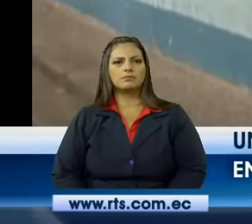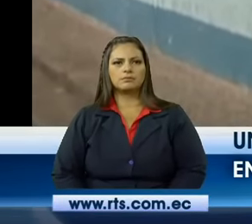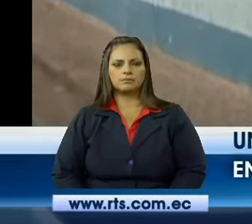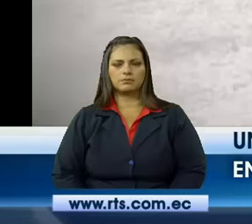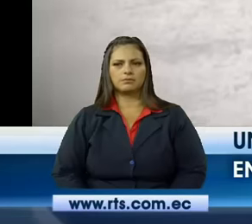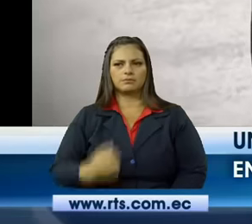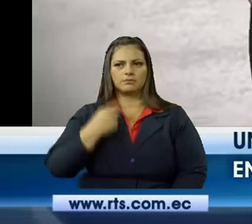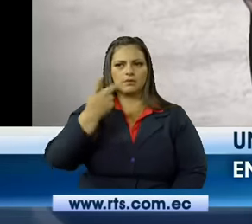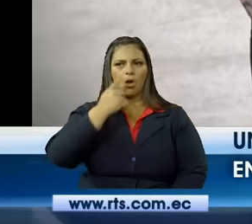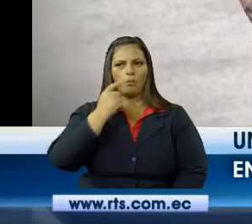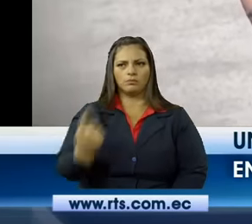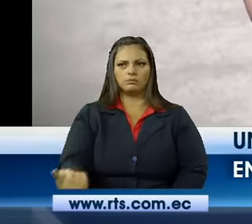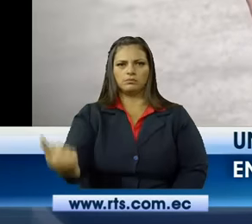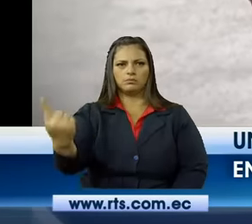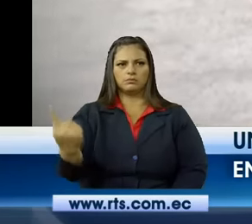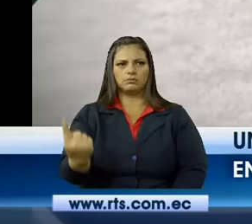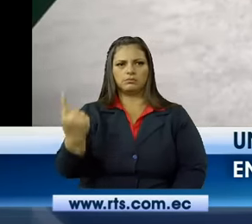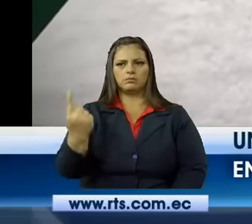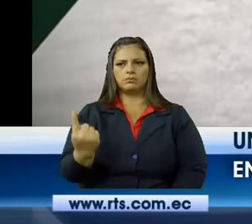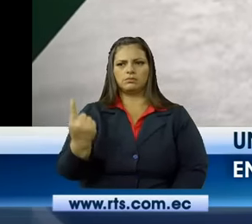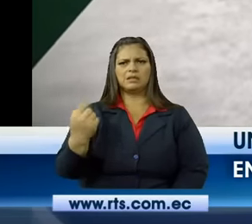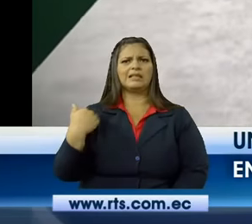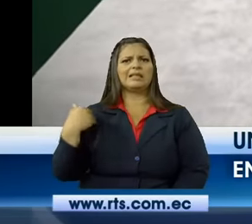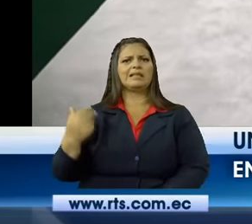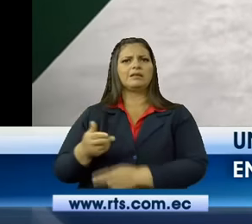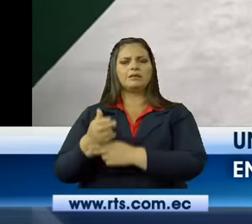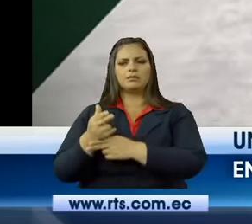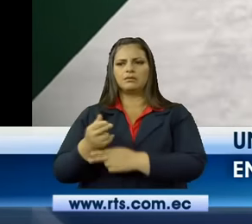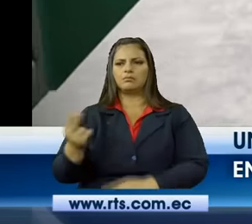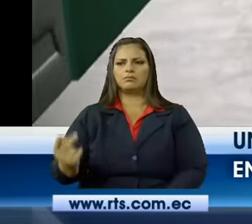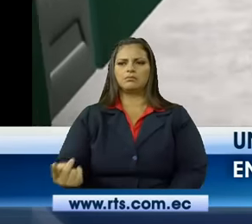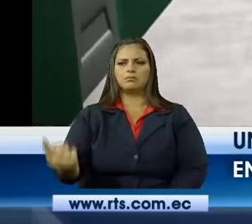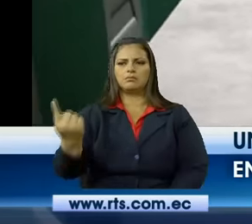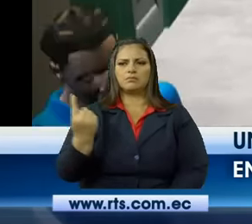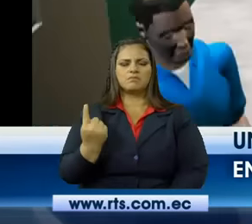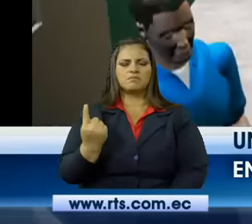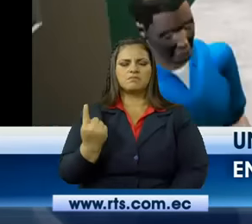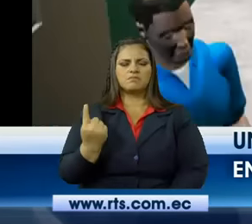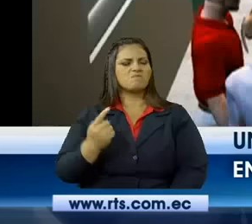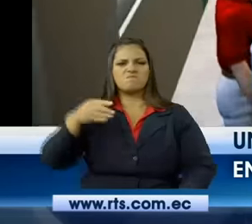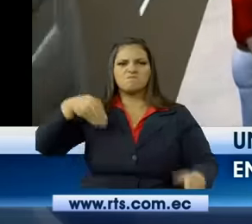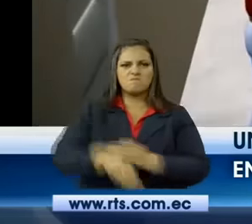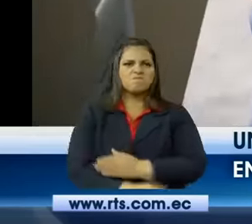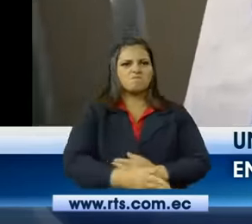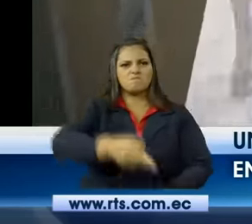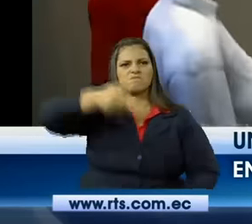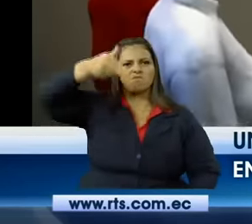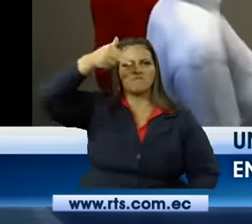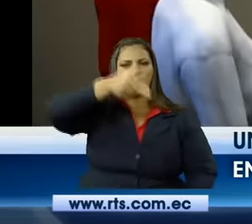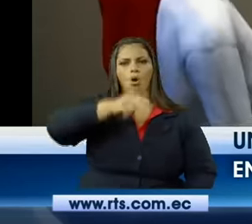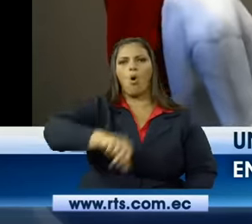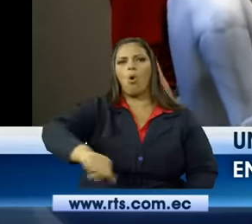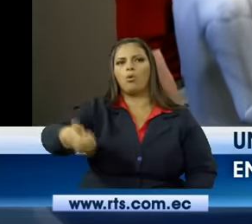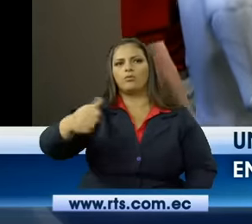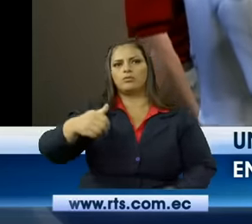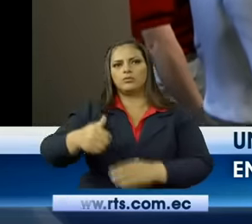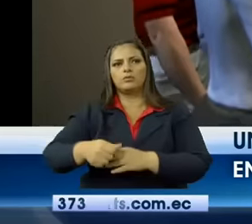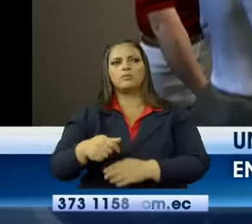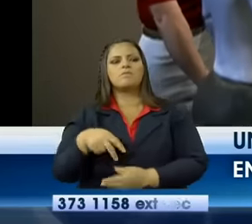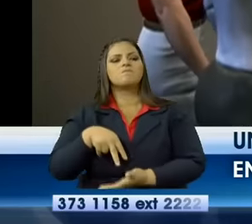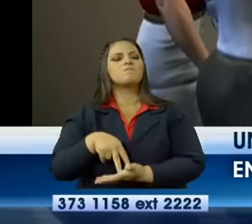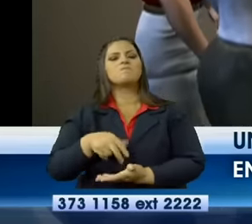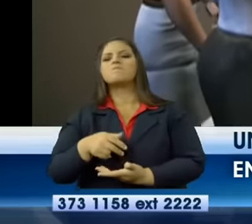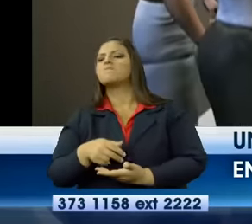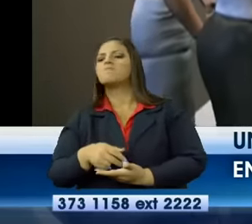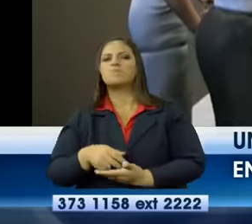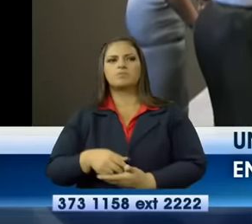sacando el arma. El uno vino, se metió directo adentro con el arma apuntando y vino el gordo y se paró aquí y disparó para adentro. Entonces yo lo que